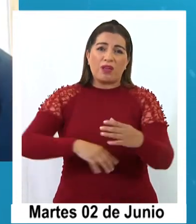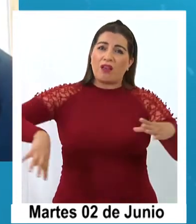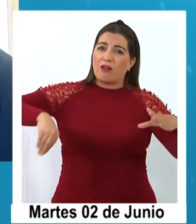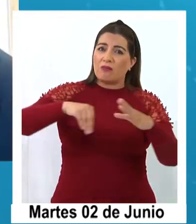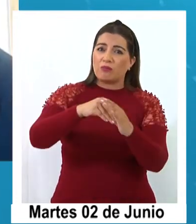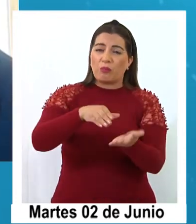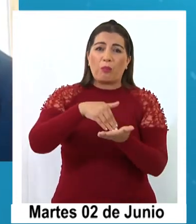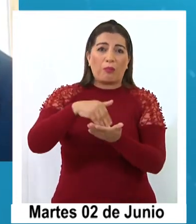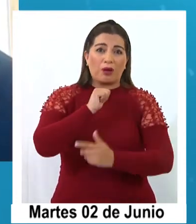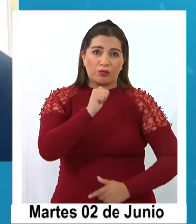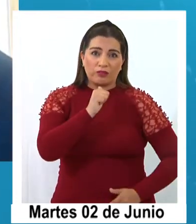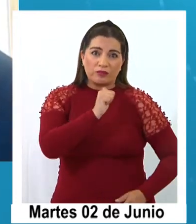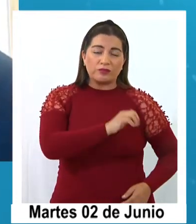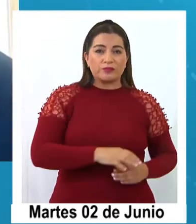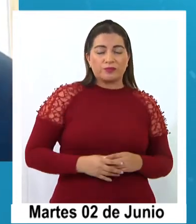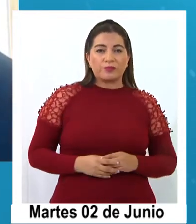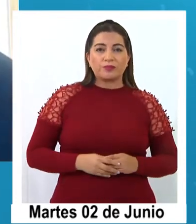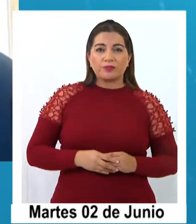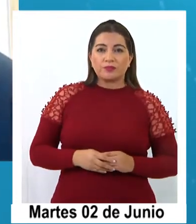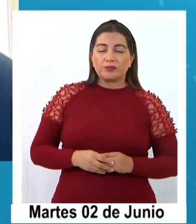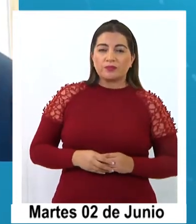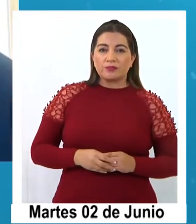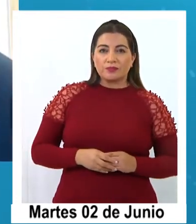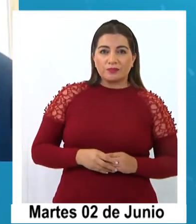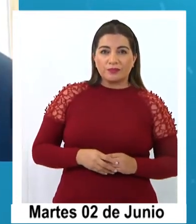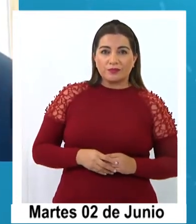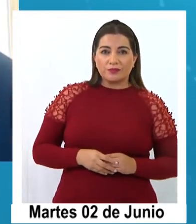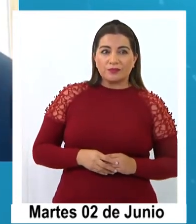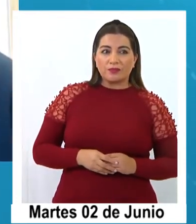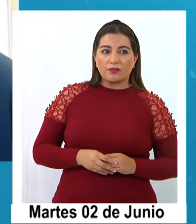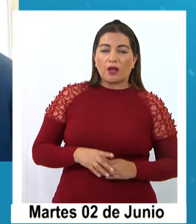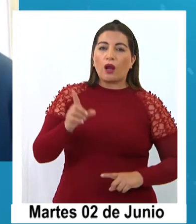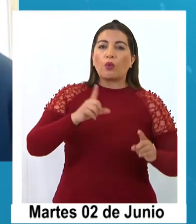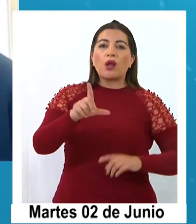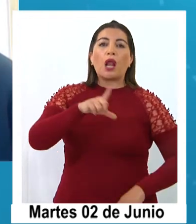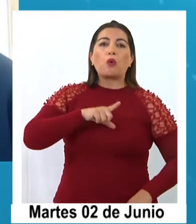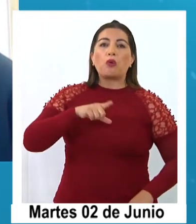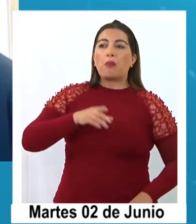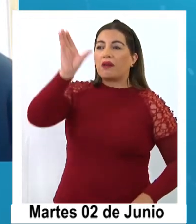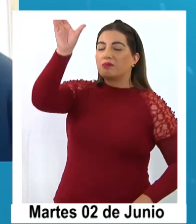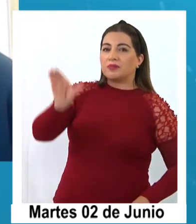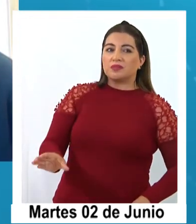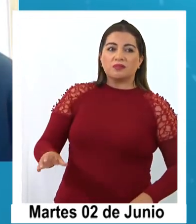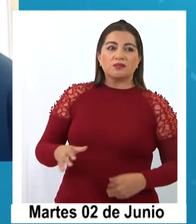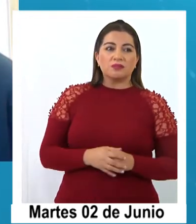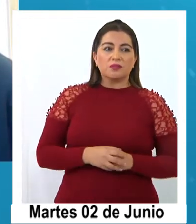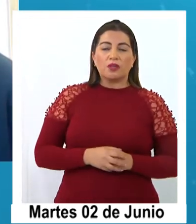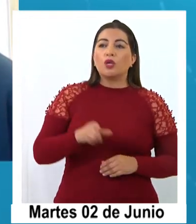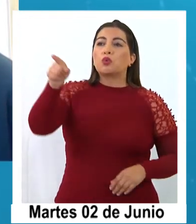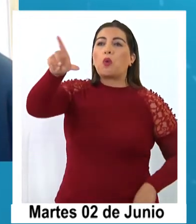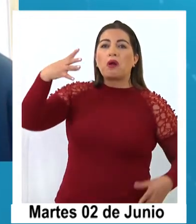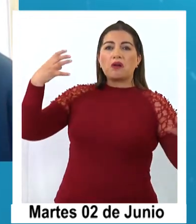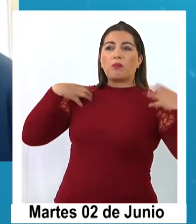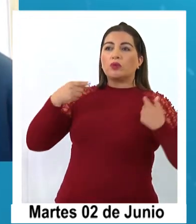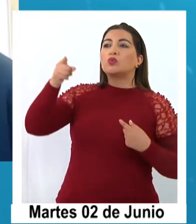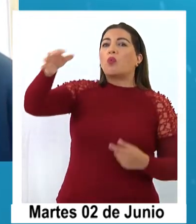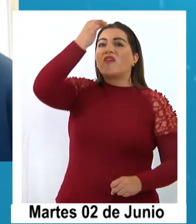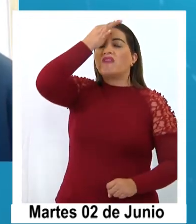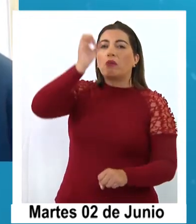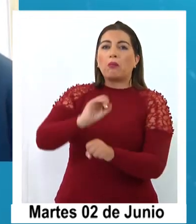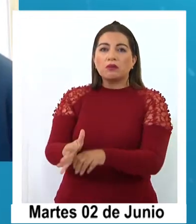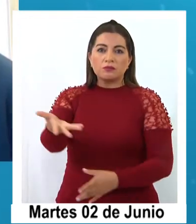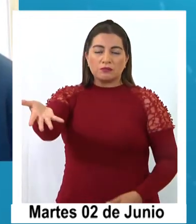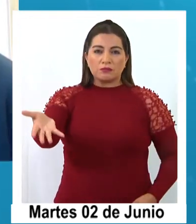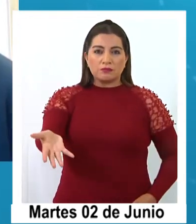vulnerabilidad. Claro, es decir, o sea, se le echa la culpa a las personas, o sea, es su responsabilidad, ustedes se contagiaron,